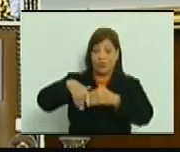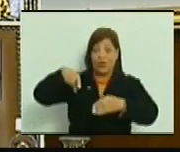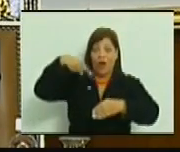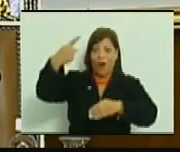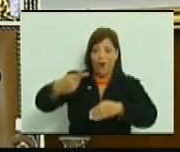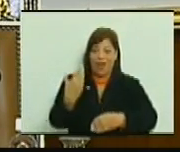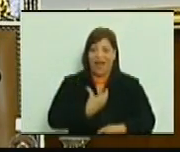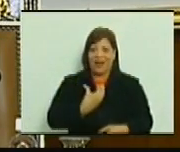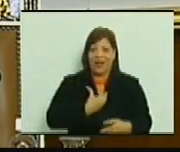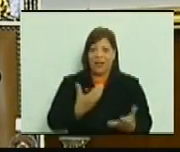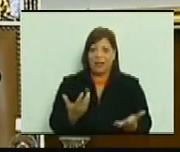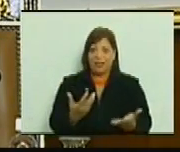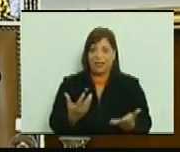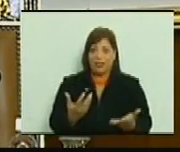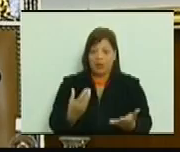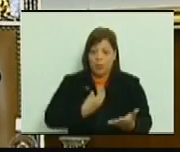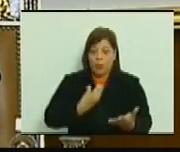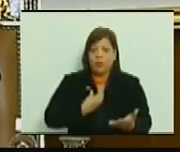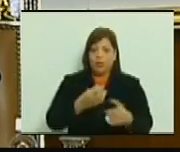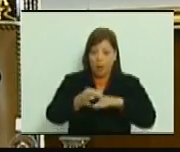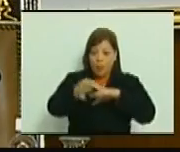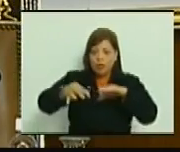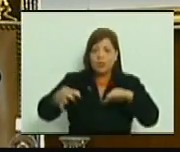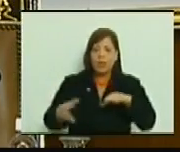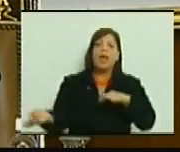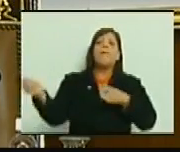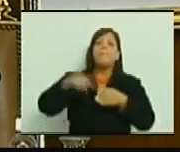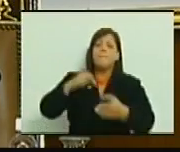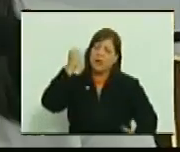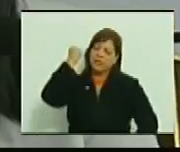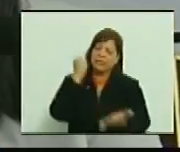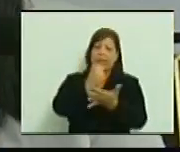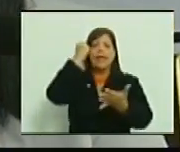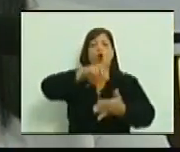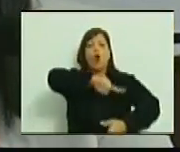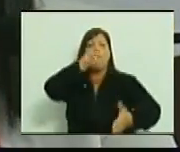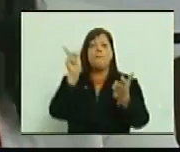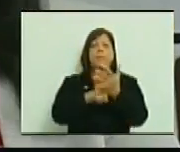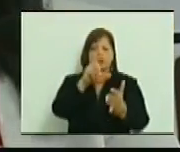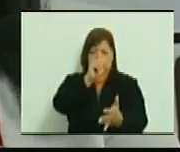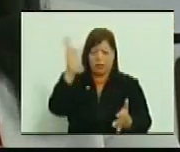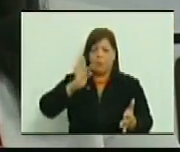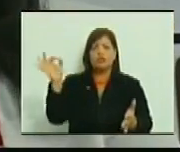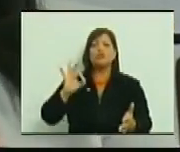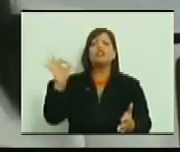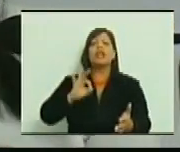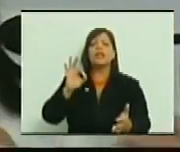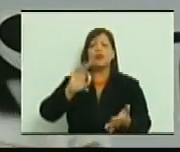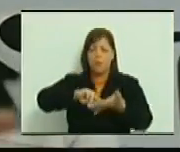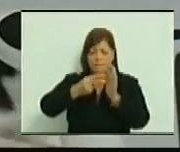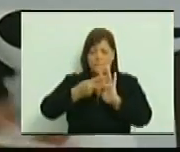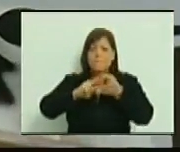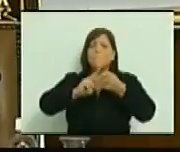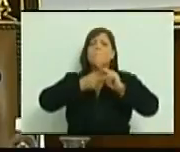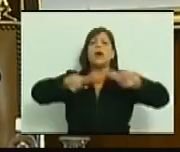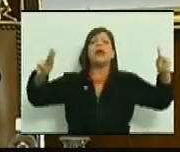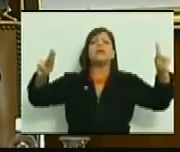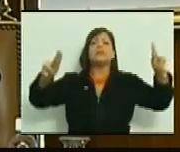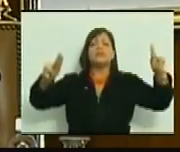vienen, municipales, van a terminar de sellar y de consolidar la paz. Aquí hay que votar por la